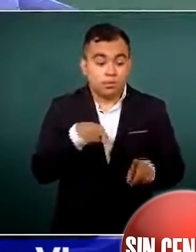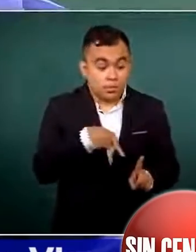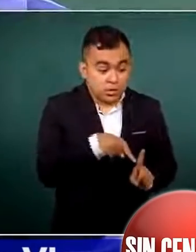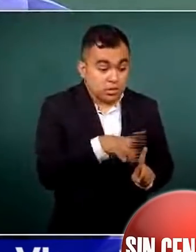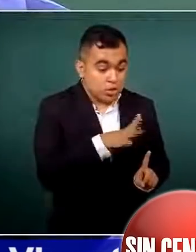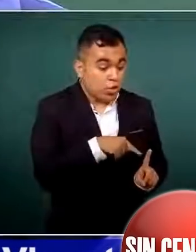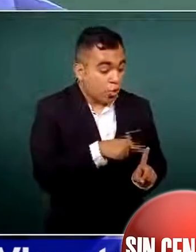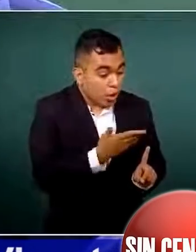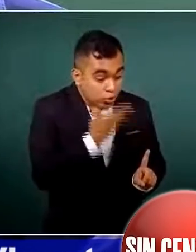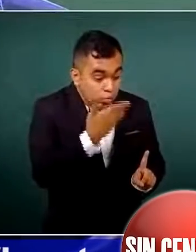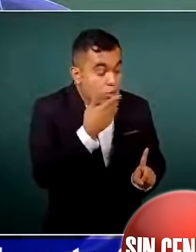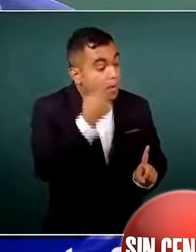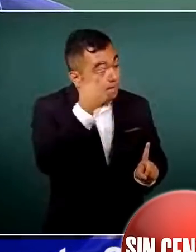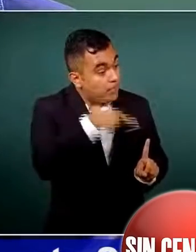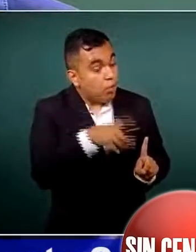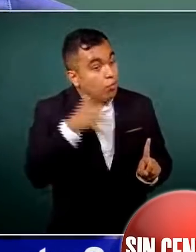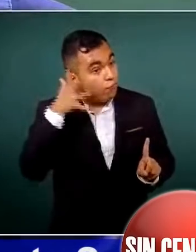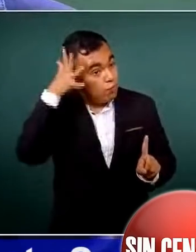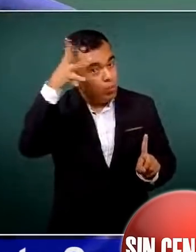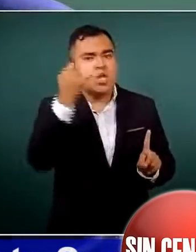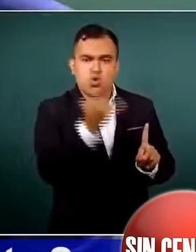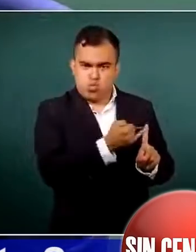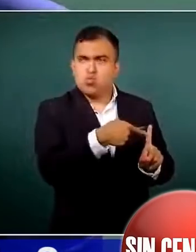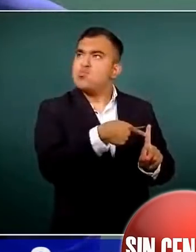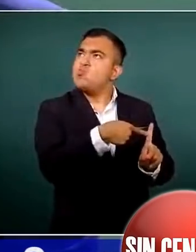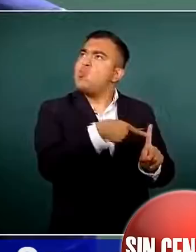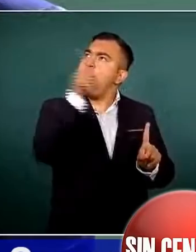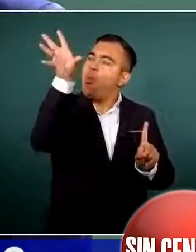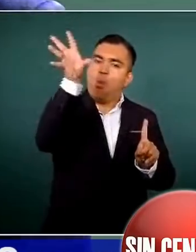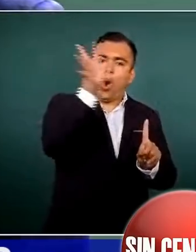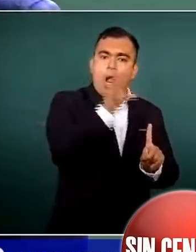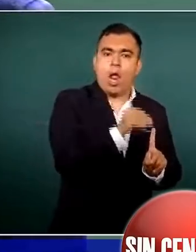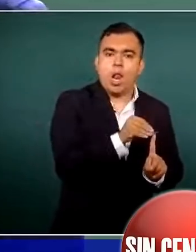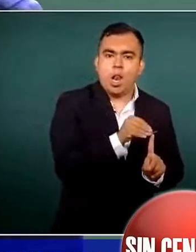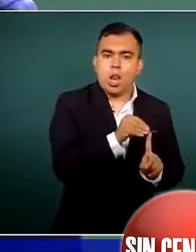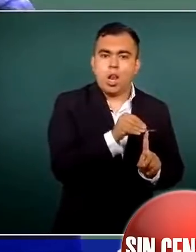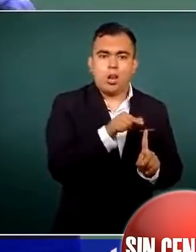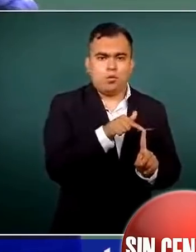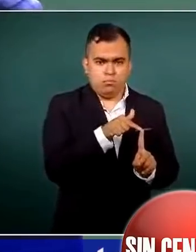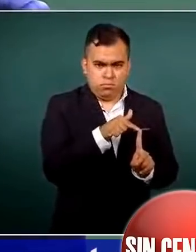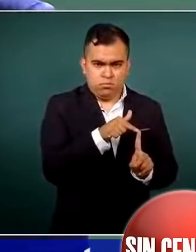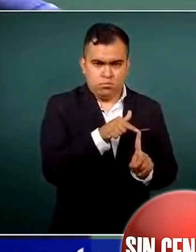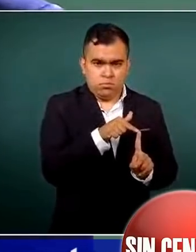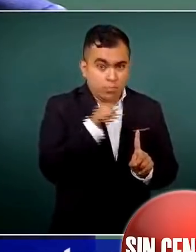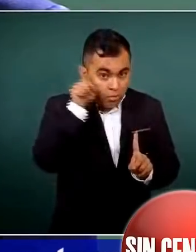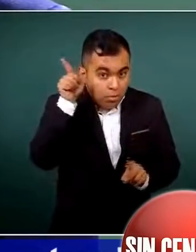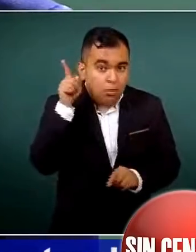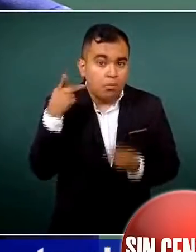estudia para que cuando seas grande seas como don fulano, un reverendo ladrón.